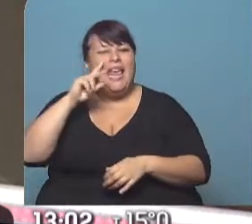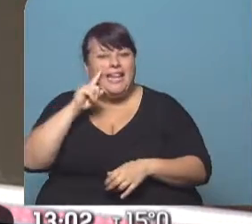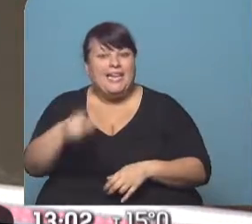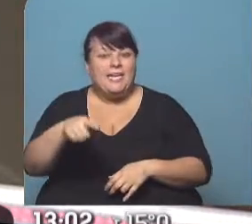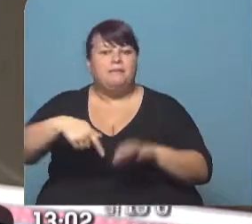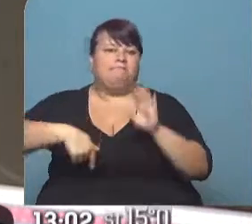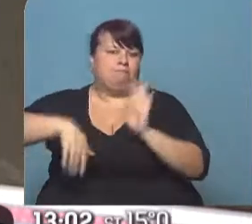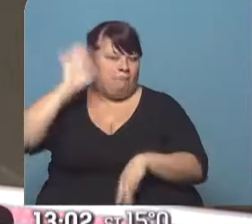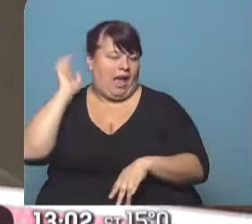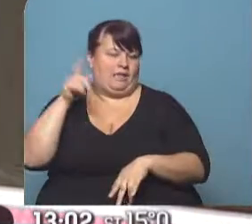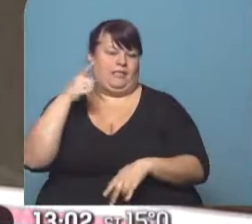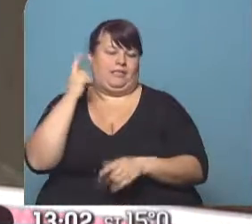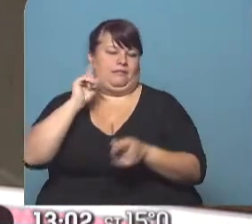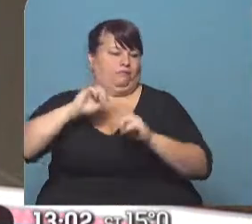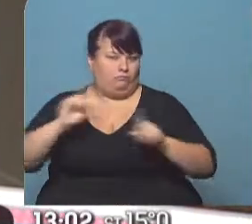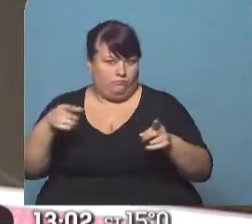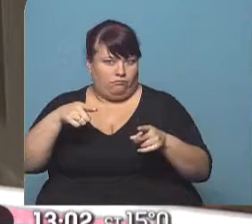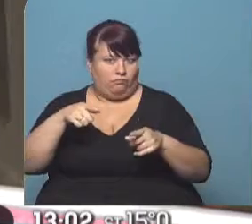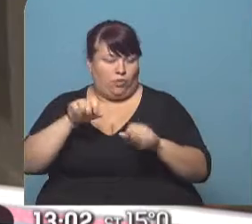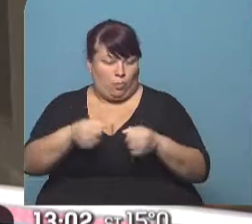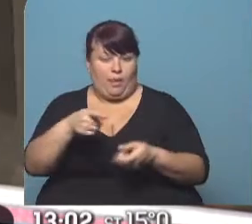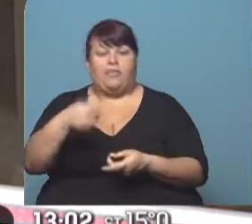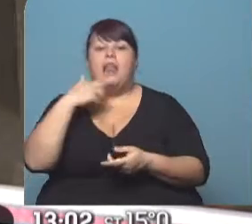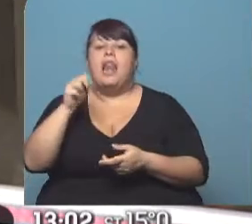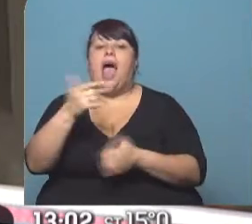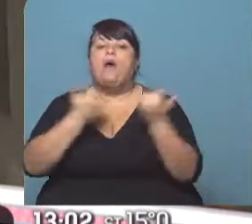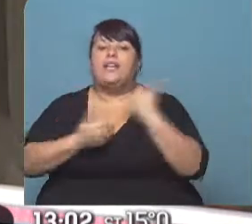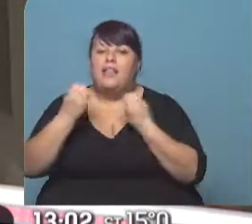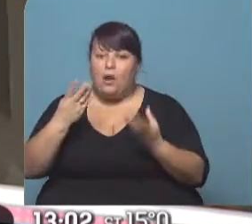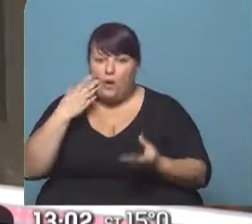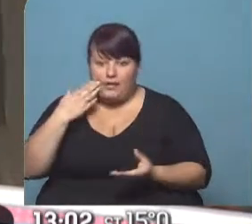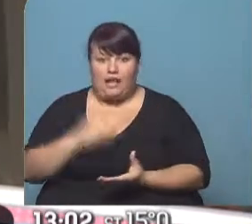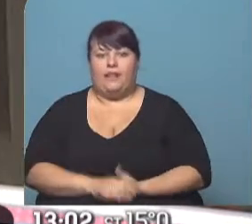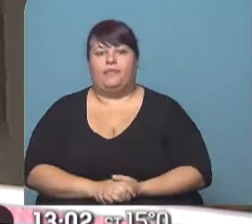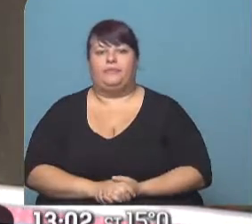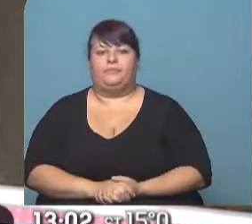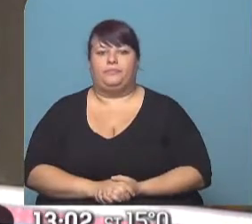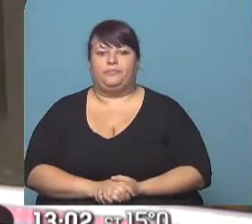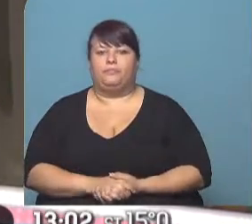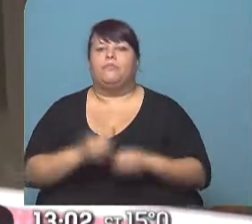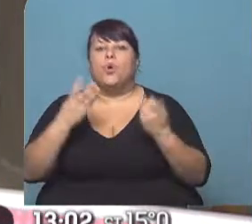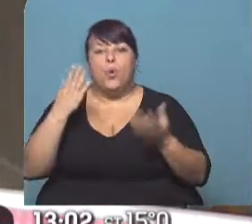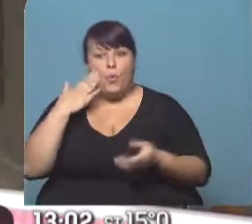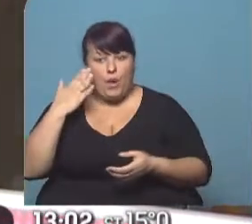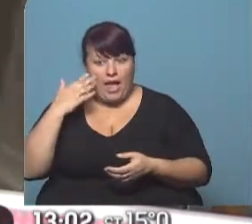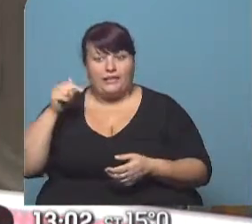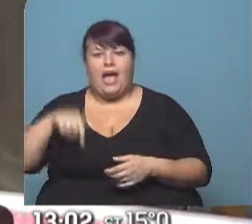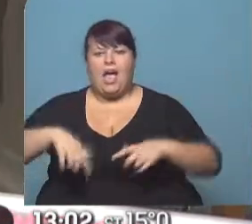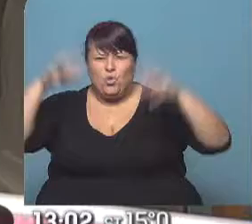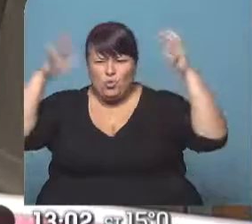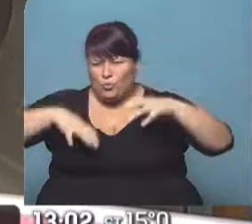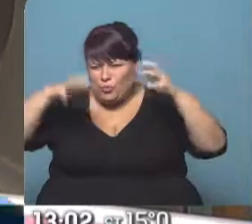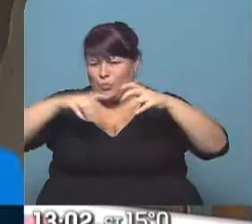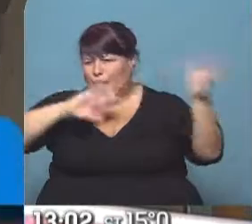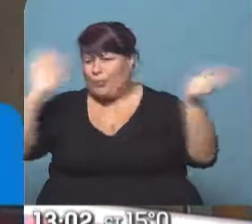de los que depuso la medida por eso estamos con laura mallorquín laura qué tal muy buenas tardes buenas tardes sirve aquí con esta lluvia y